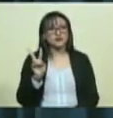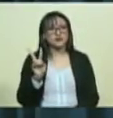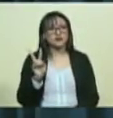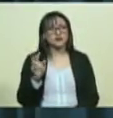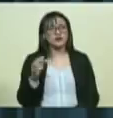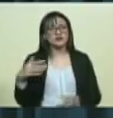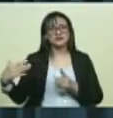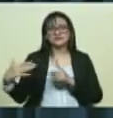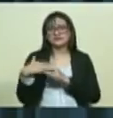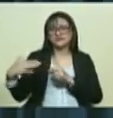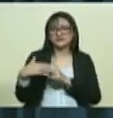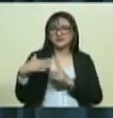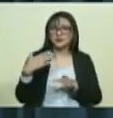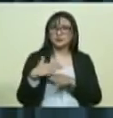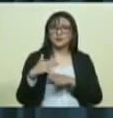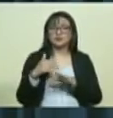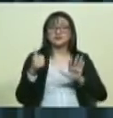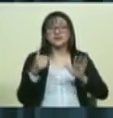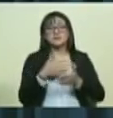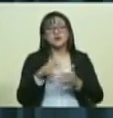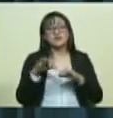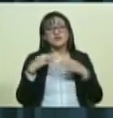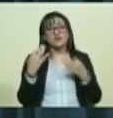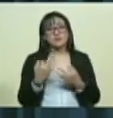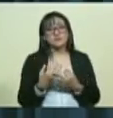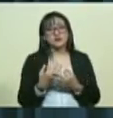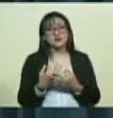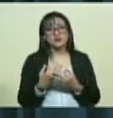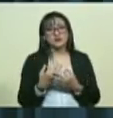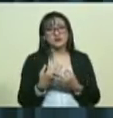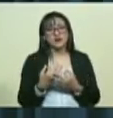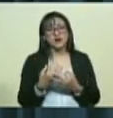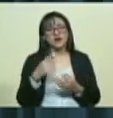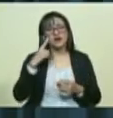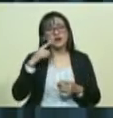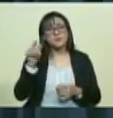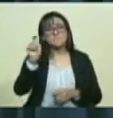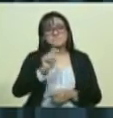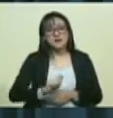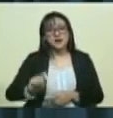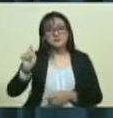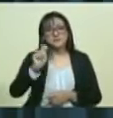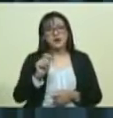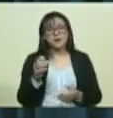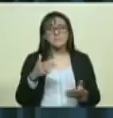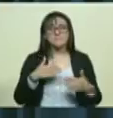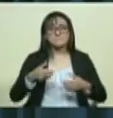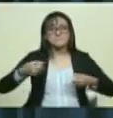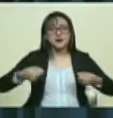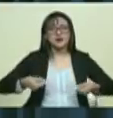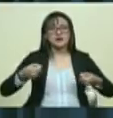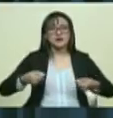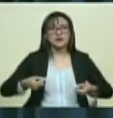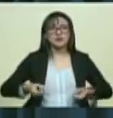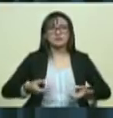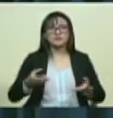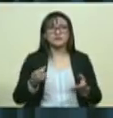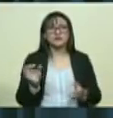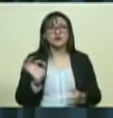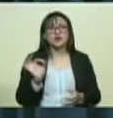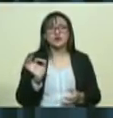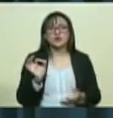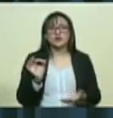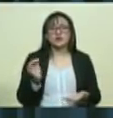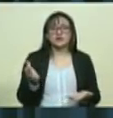agresiones 6 millones de familias reciben cada mes el mercado en la puerta de su casa sin ningún tipo de